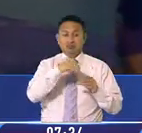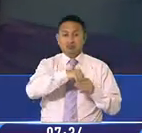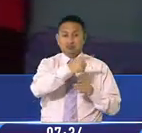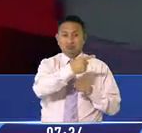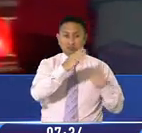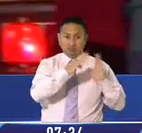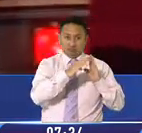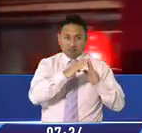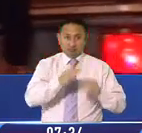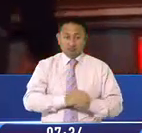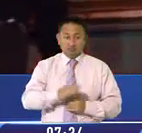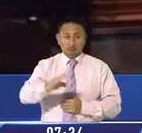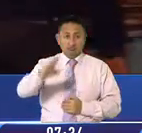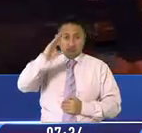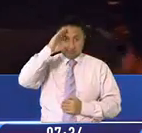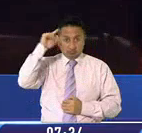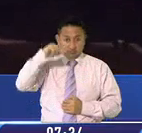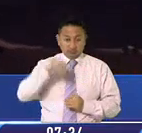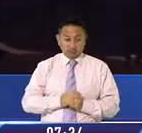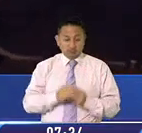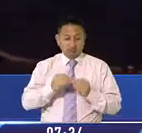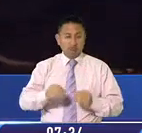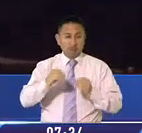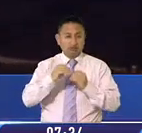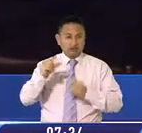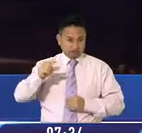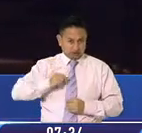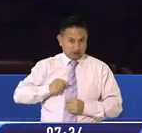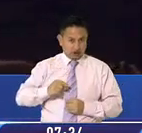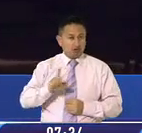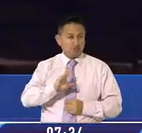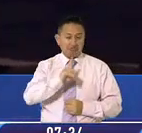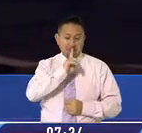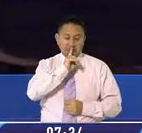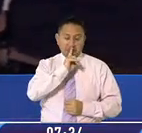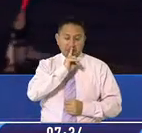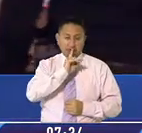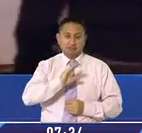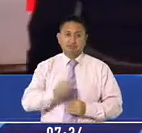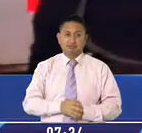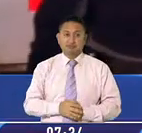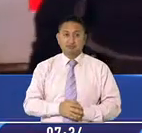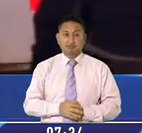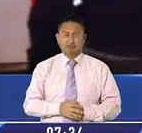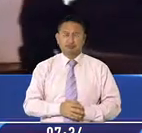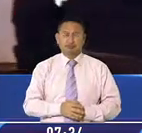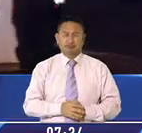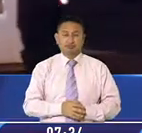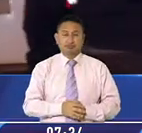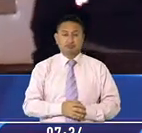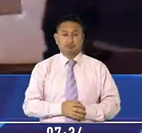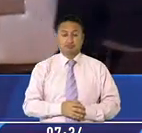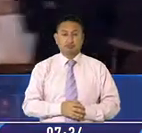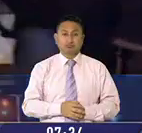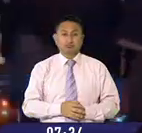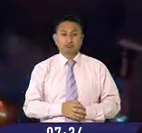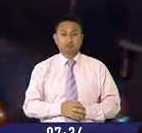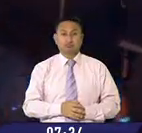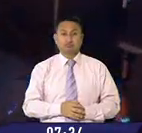de su domicilio. La Policía Nacional evitó dar declaraciones sobre este nuevo asesinato, cuyas causas aún son